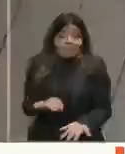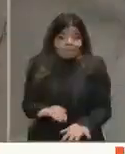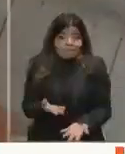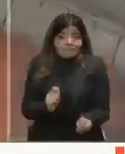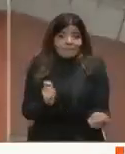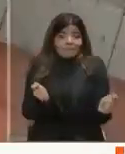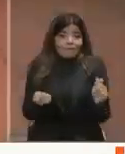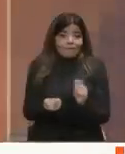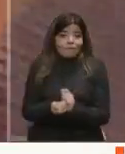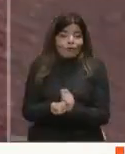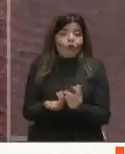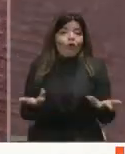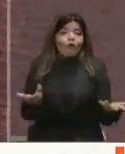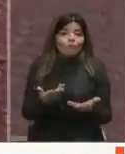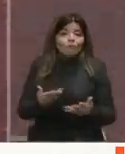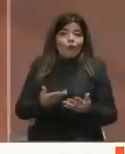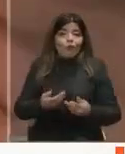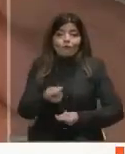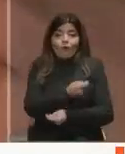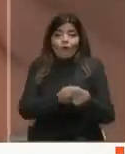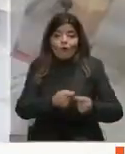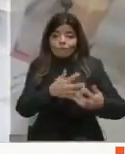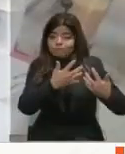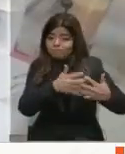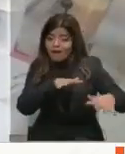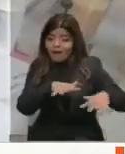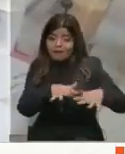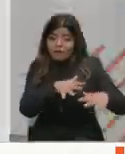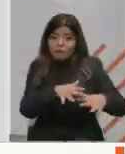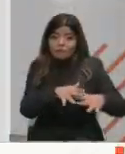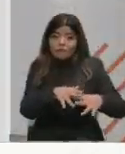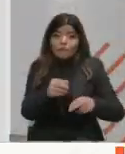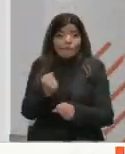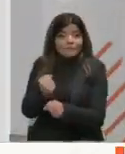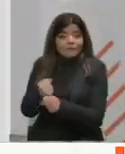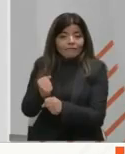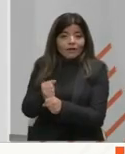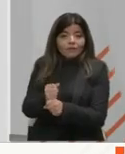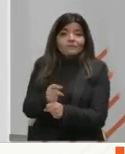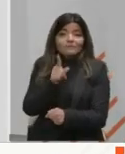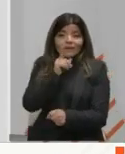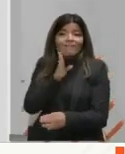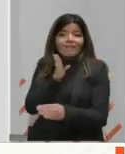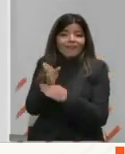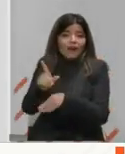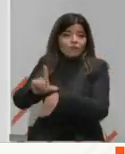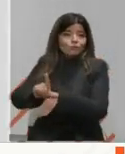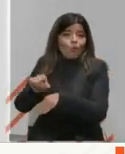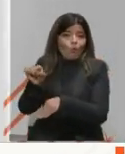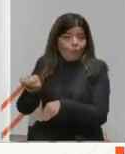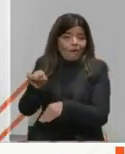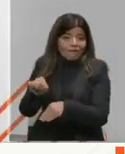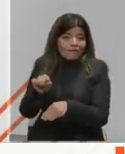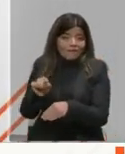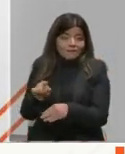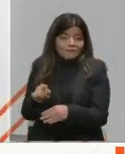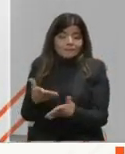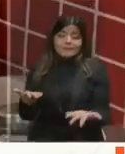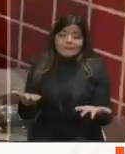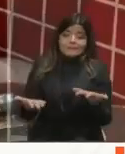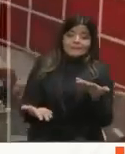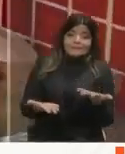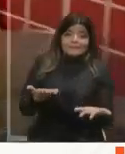los materiales con lo que hace papelería, tiene que pasar por este lugar. Y eso le ha llevado a tomar